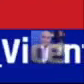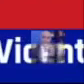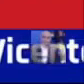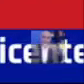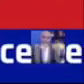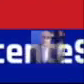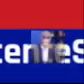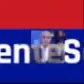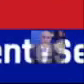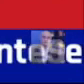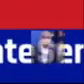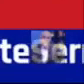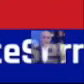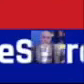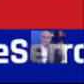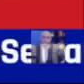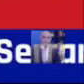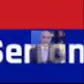pasar.